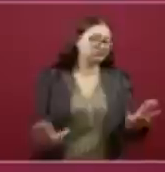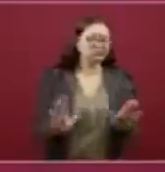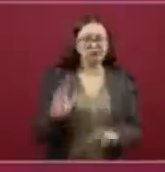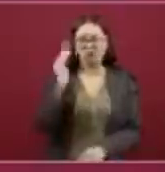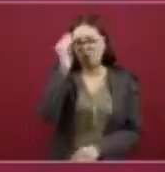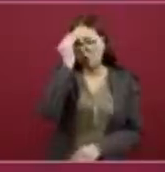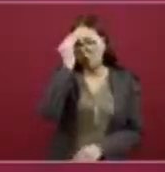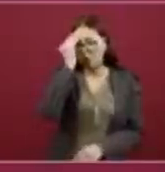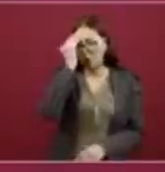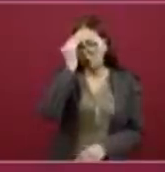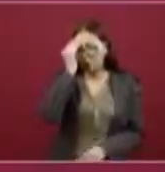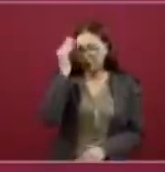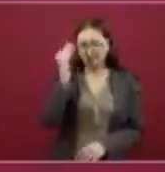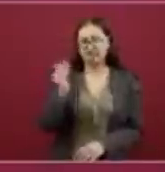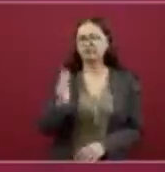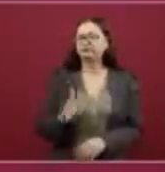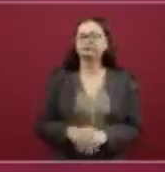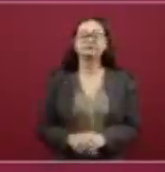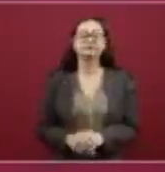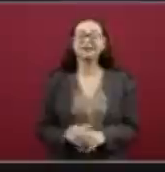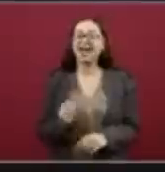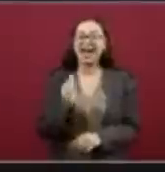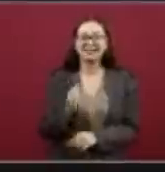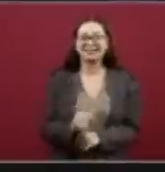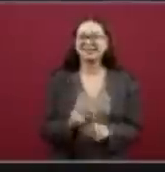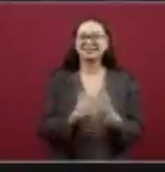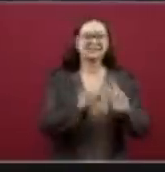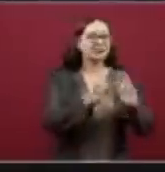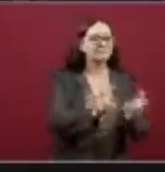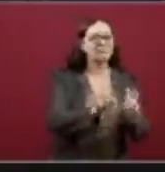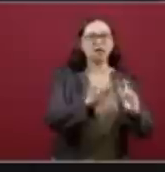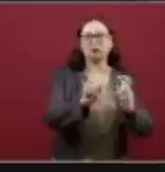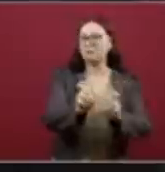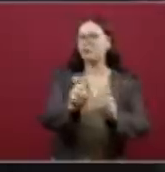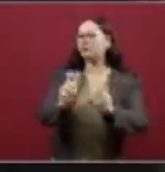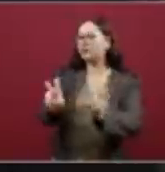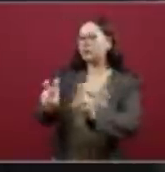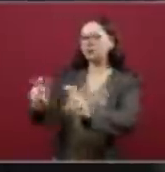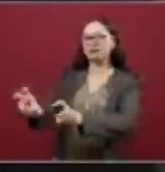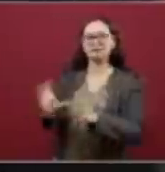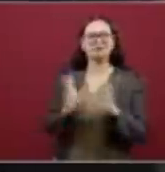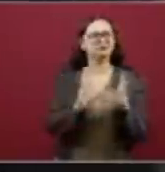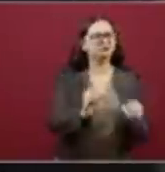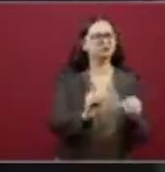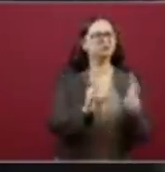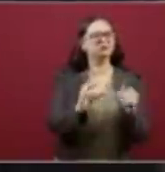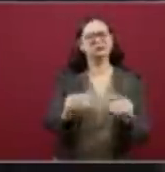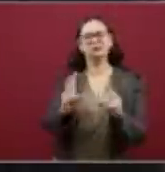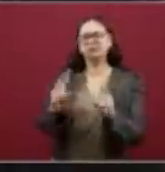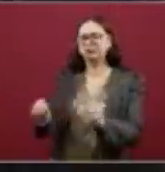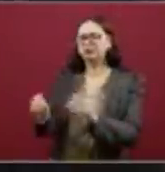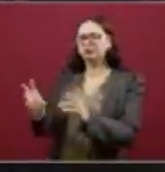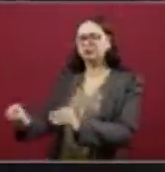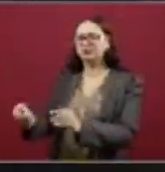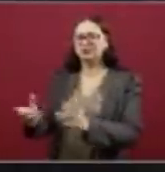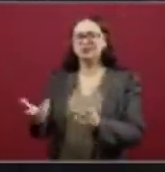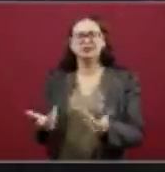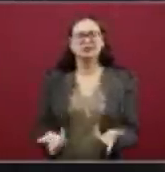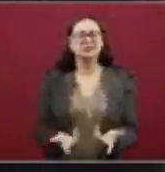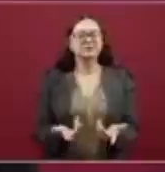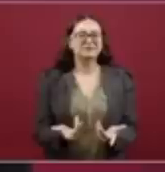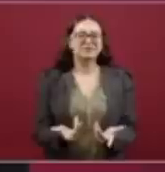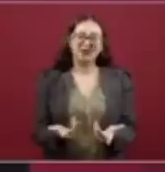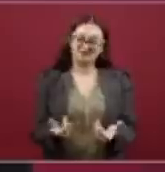Y así muchas otras cosas. Acabamos de hablar de la reunión de los